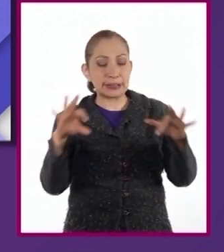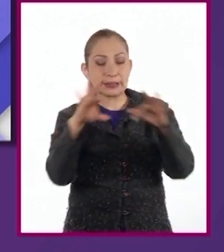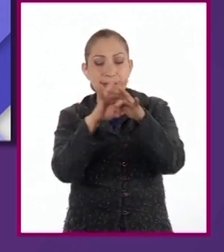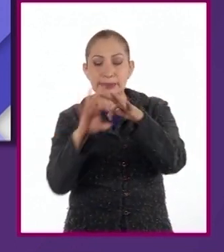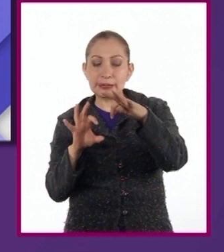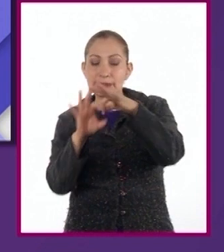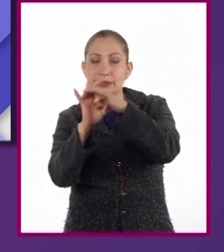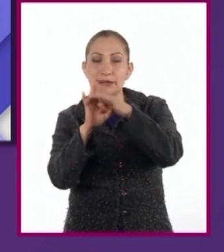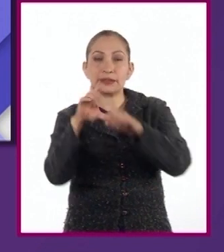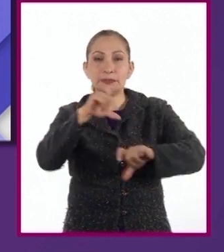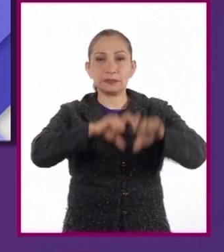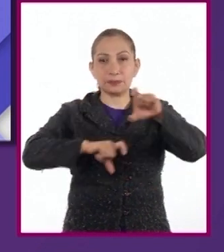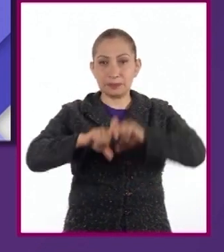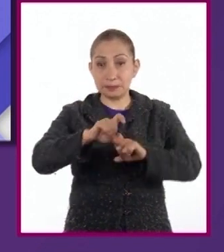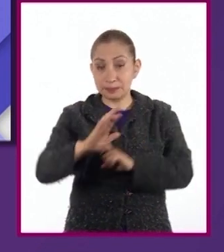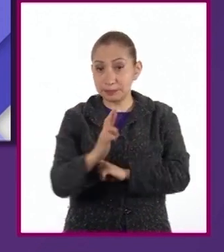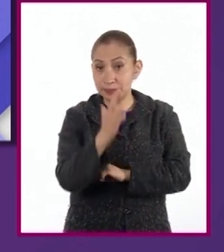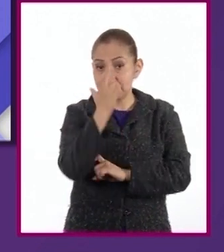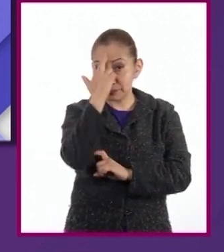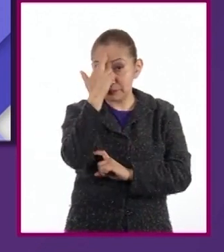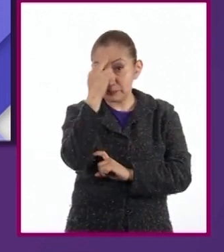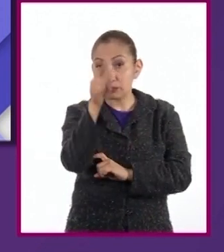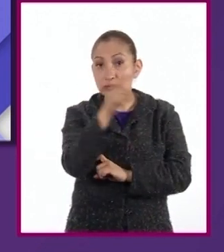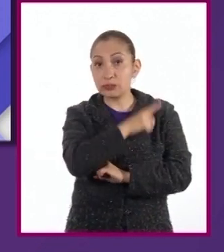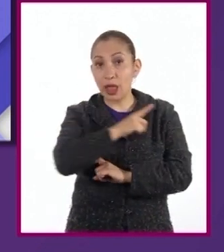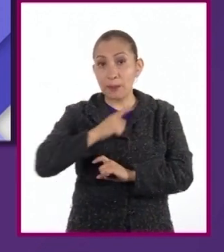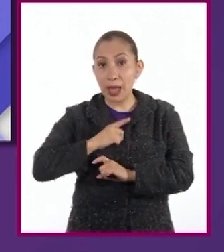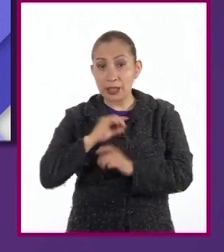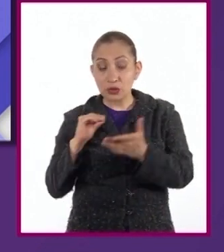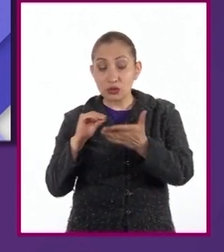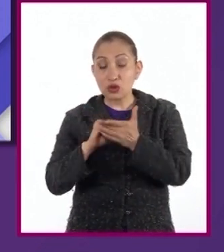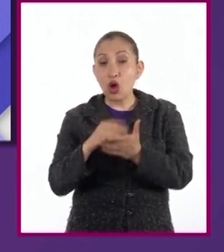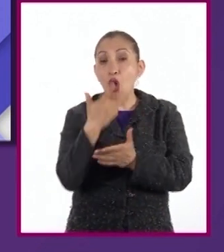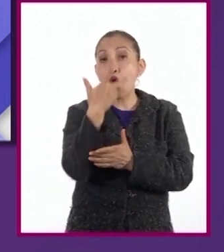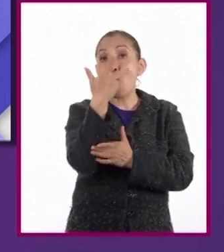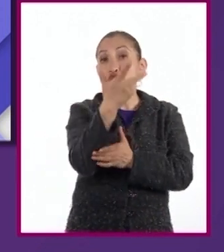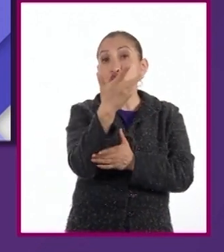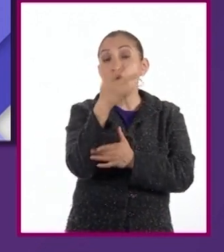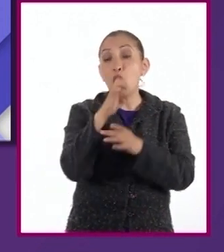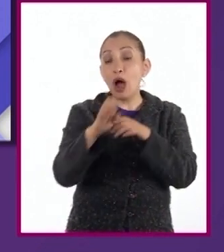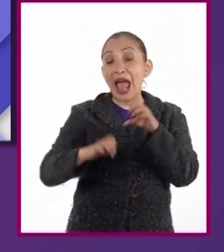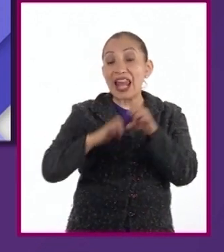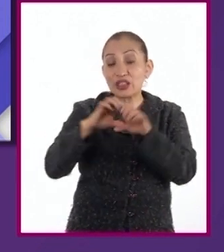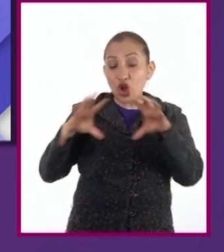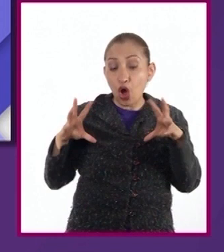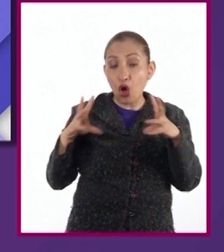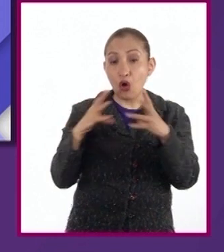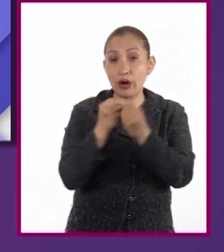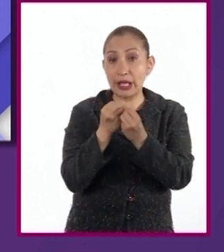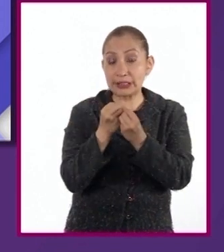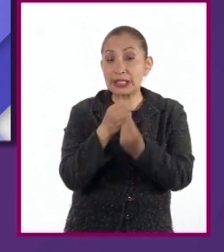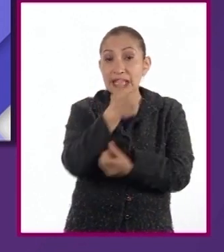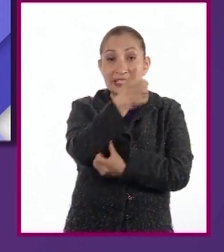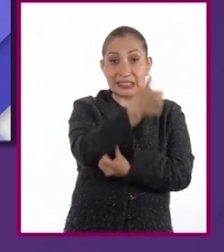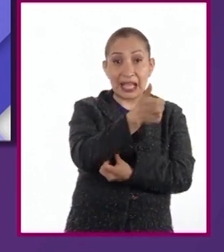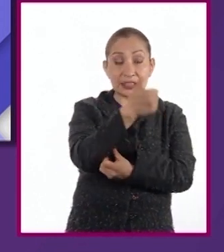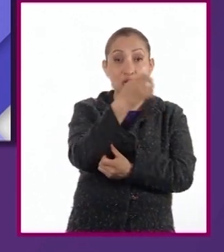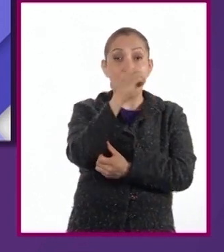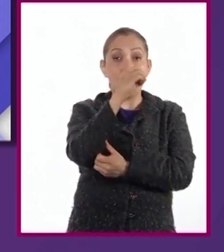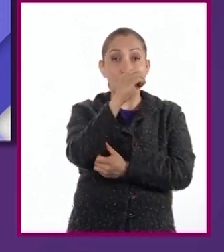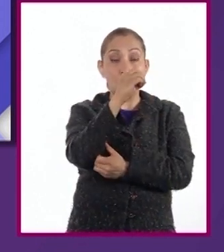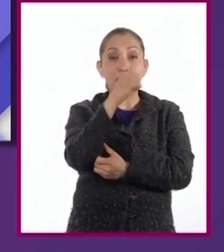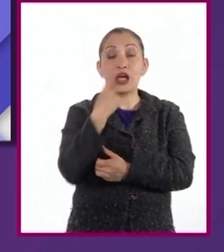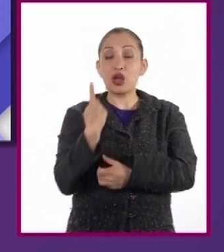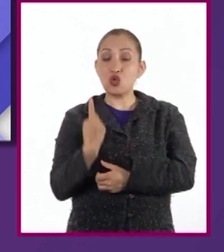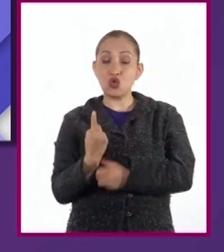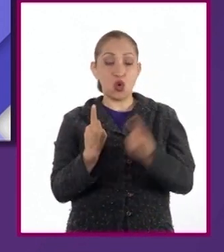químico. Recuerden que deben completar 8 electrones, en este caso 6 del oxígeno